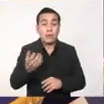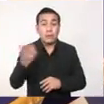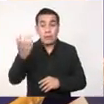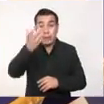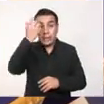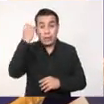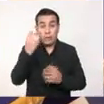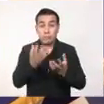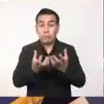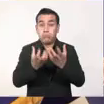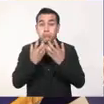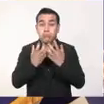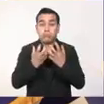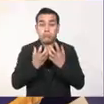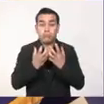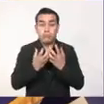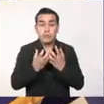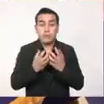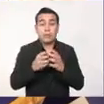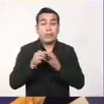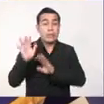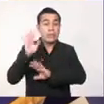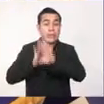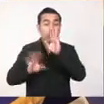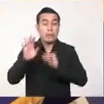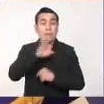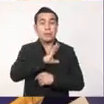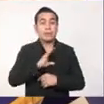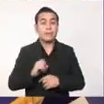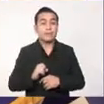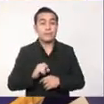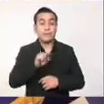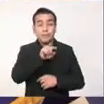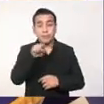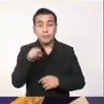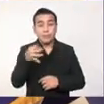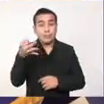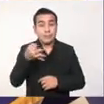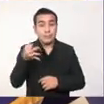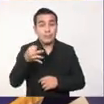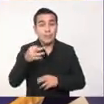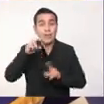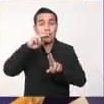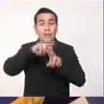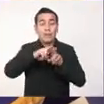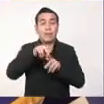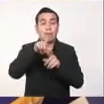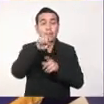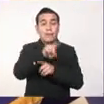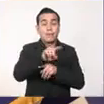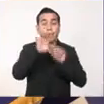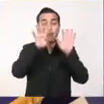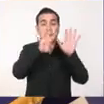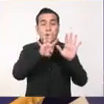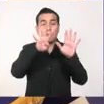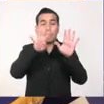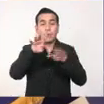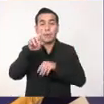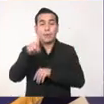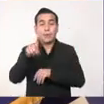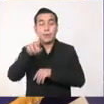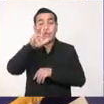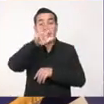tener que sacar el récord en la historia de El Salvador, en toda la historia de El Salvador, lo tiene Arena. En 1991, Arena